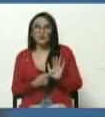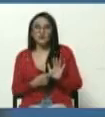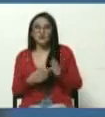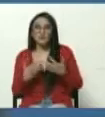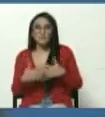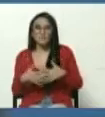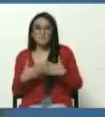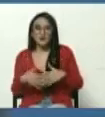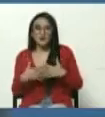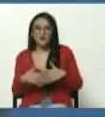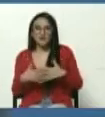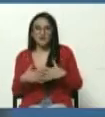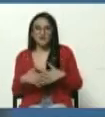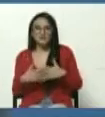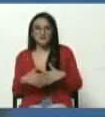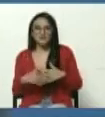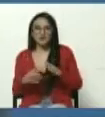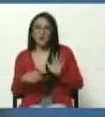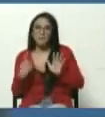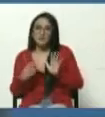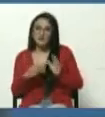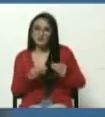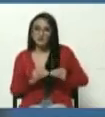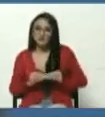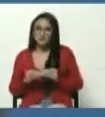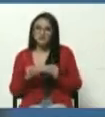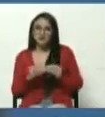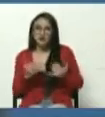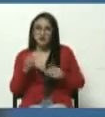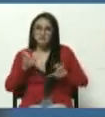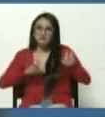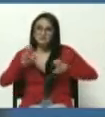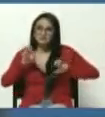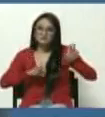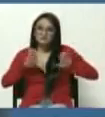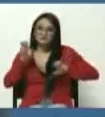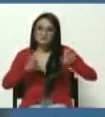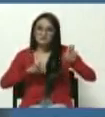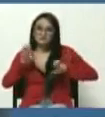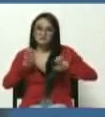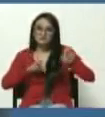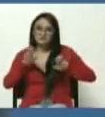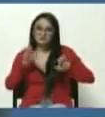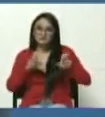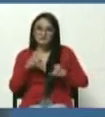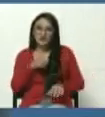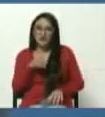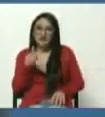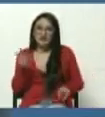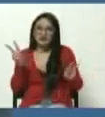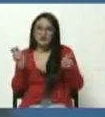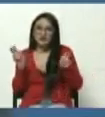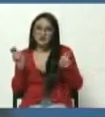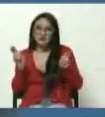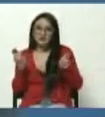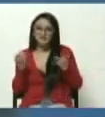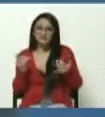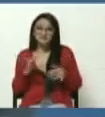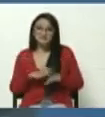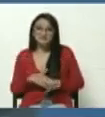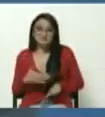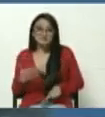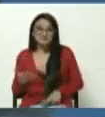planta, totalmente. Estamos haciendo los diagnósticos en cada área, porque no es